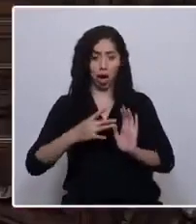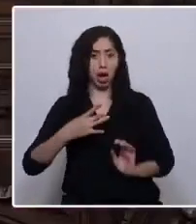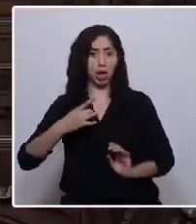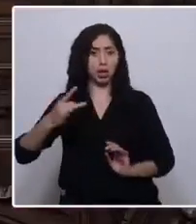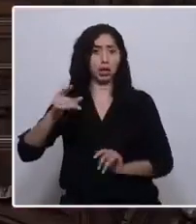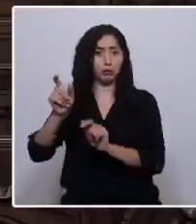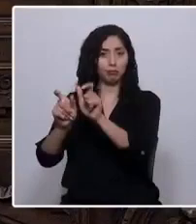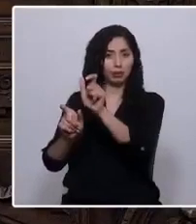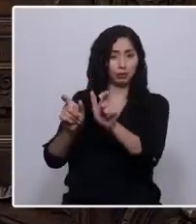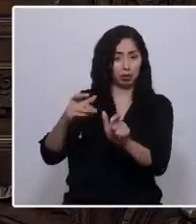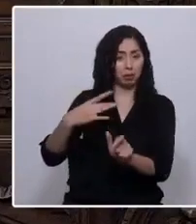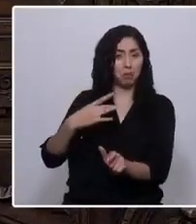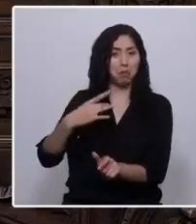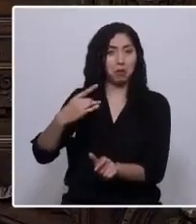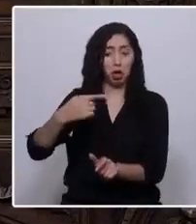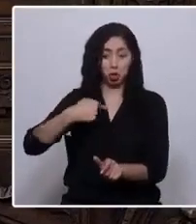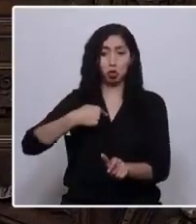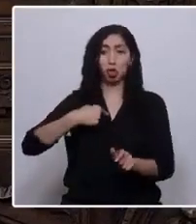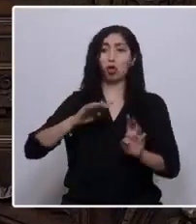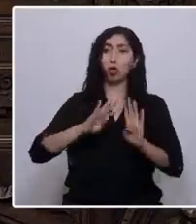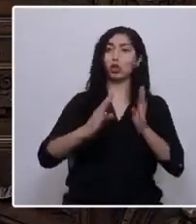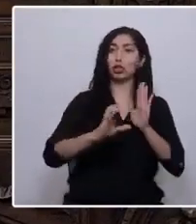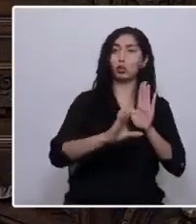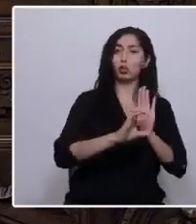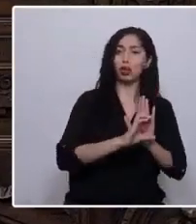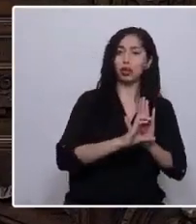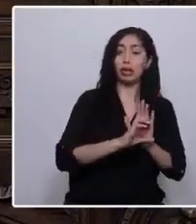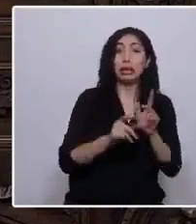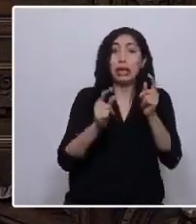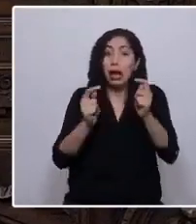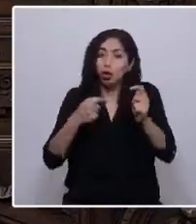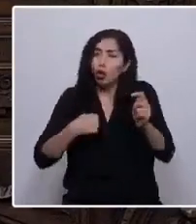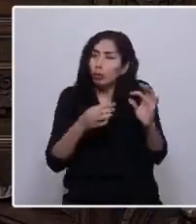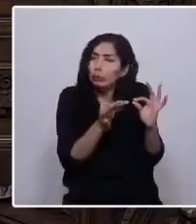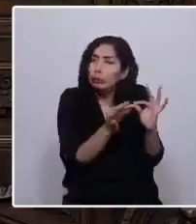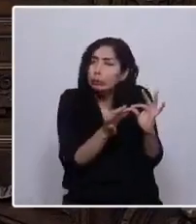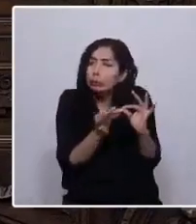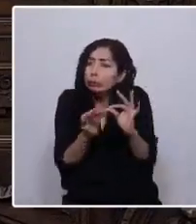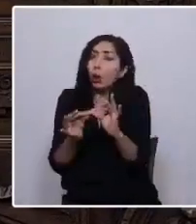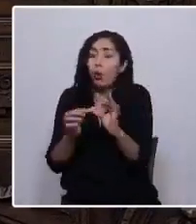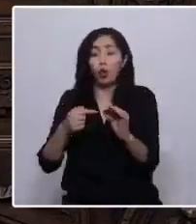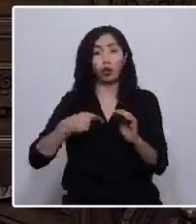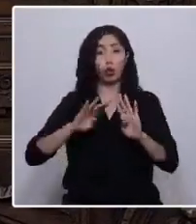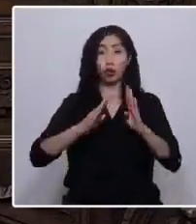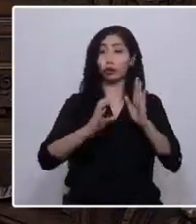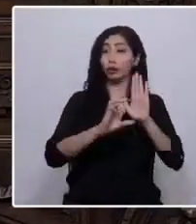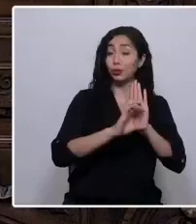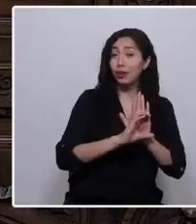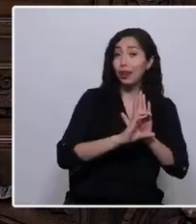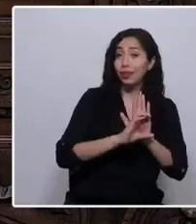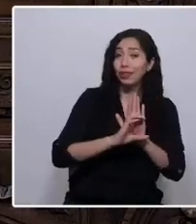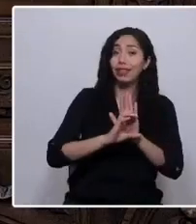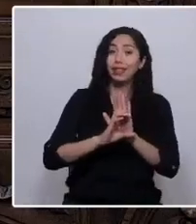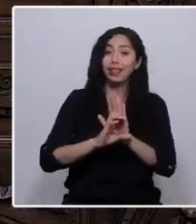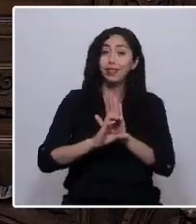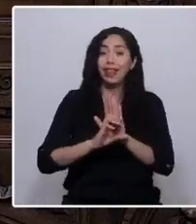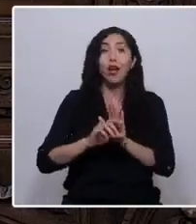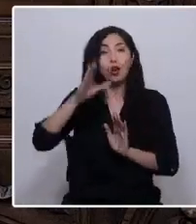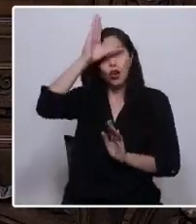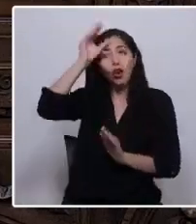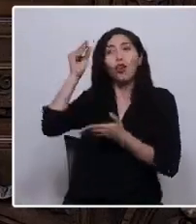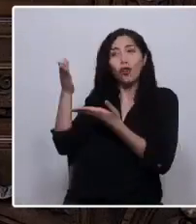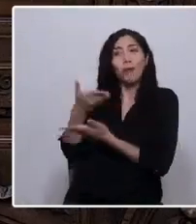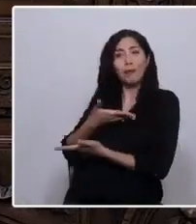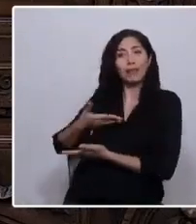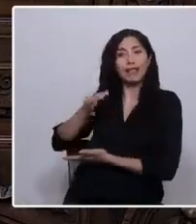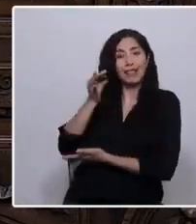la gente. Yo soy un constituyente, trato de ser consecuente. Yo soy un constituyente, lon con nuestra presidente. Yo